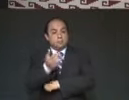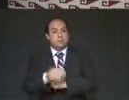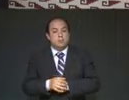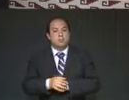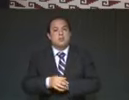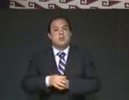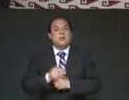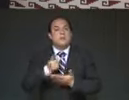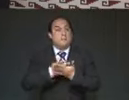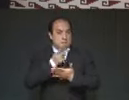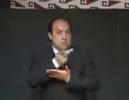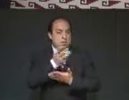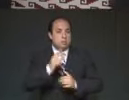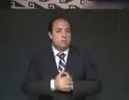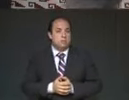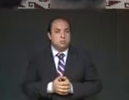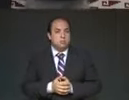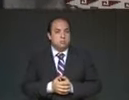quiera comentar algo más.